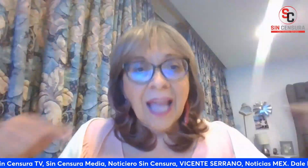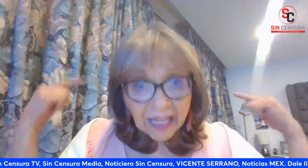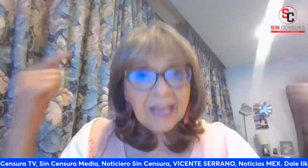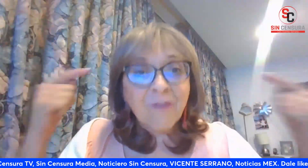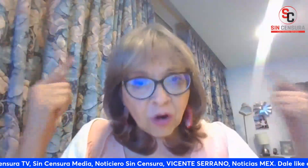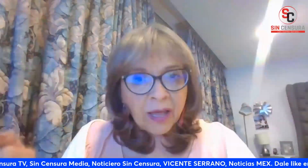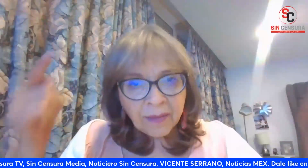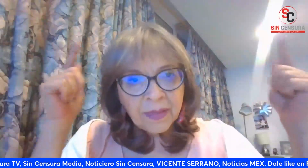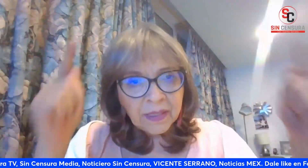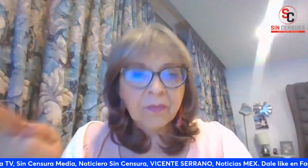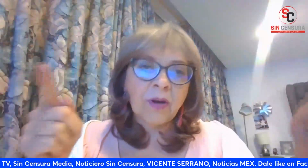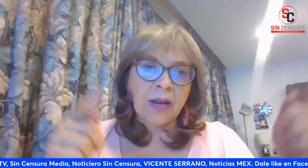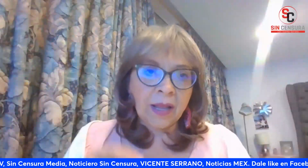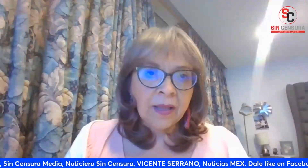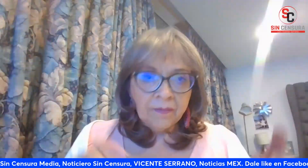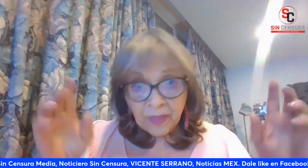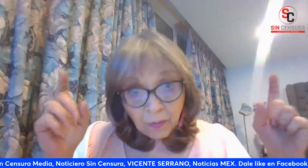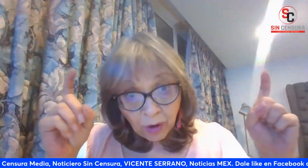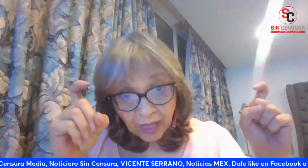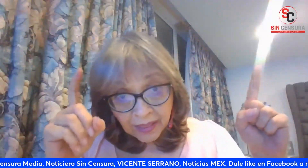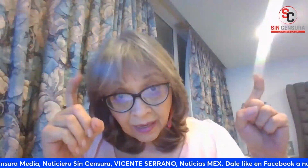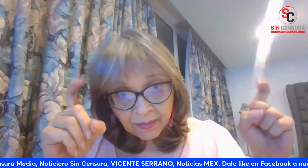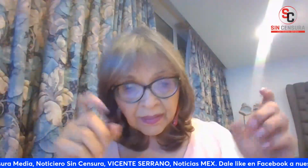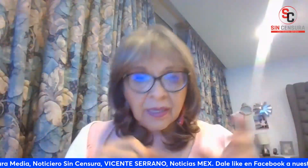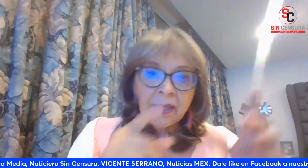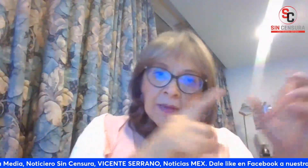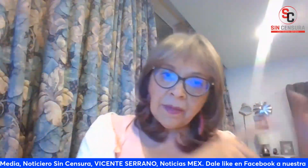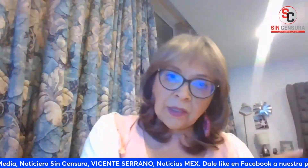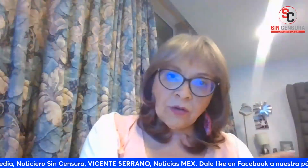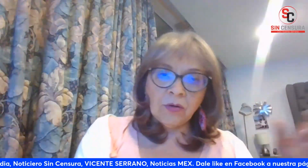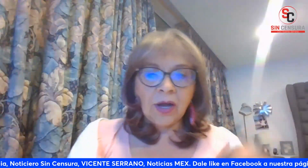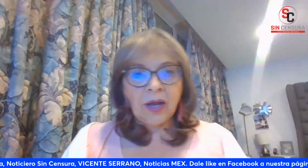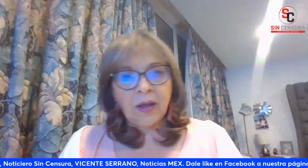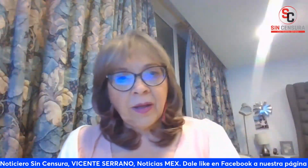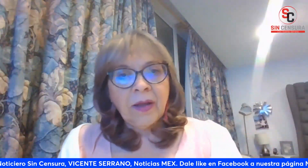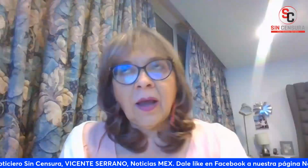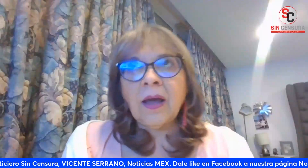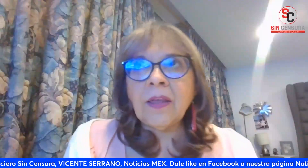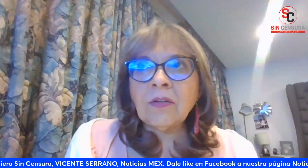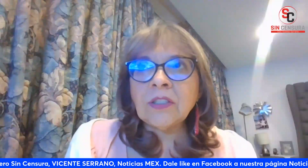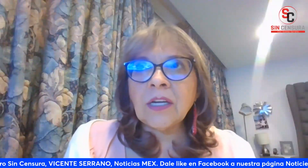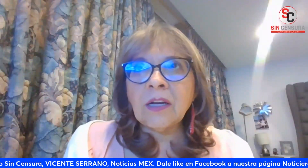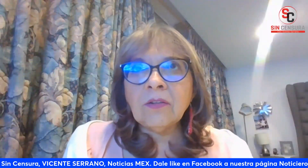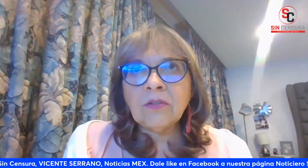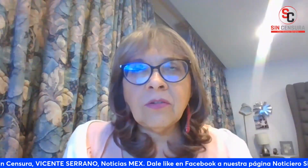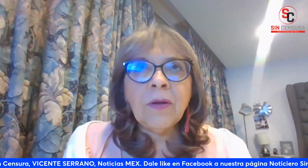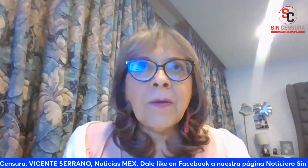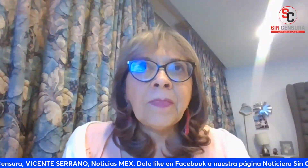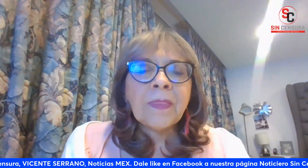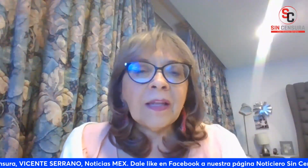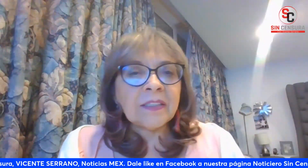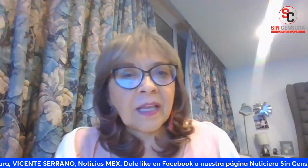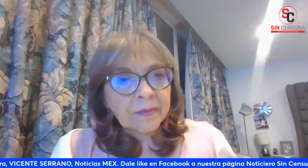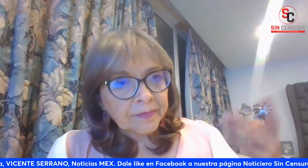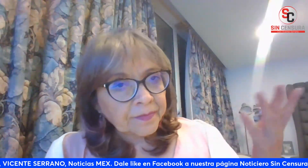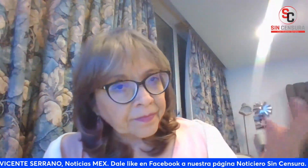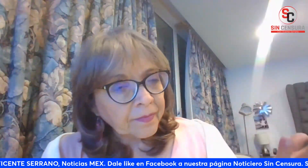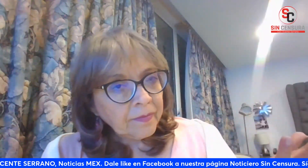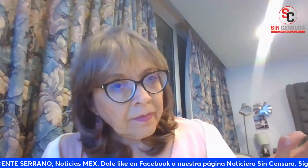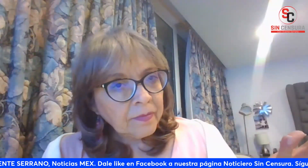los que equivocadamente Morena, democráticamente metió de consejeros, ¿no?